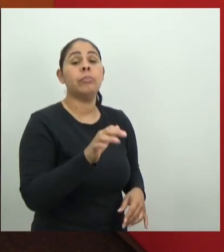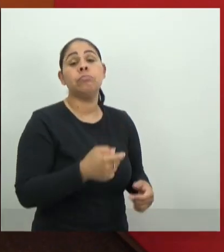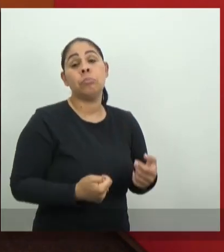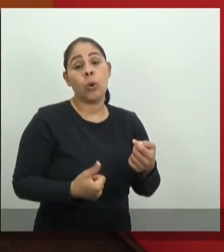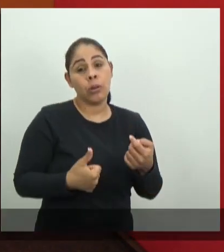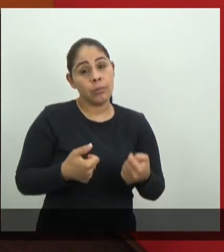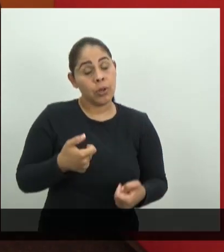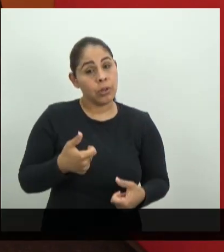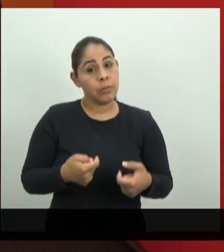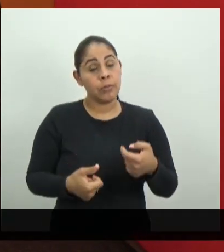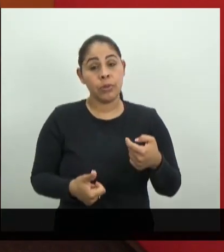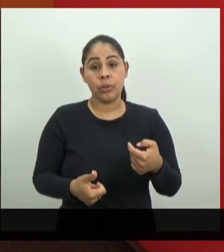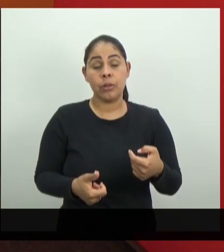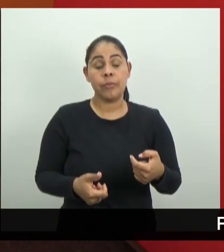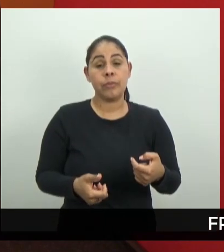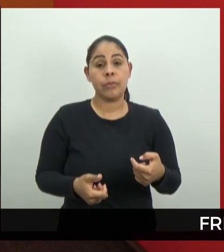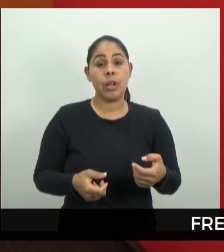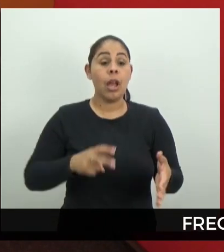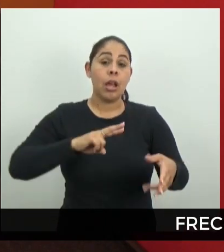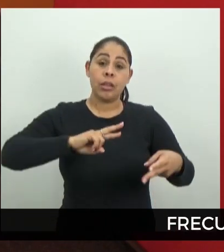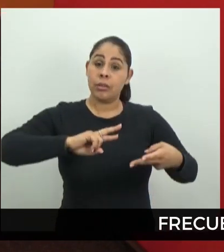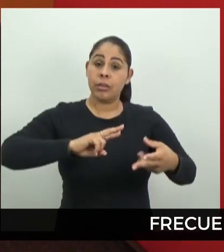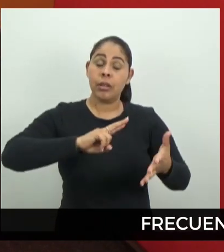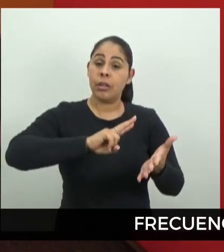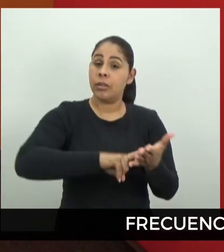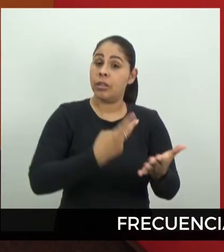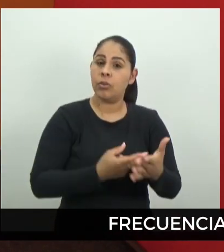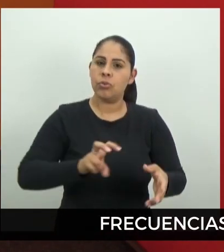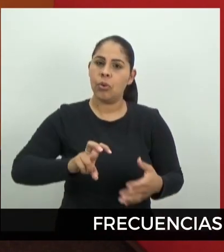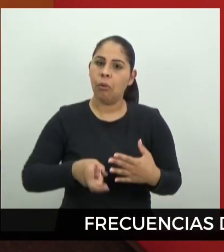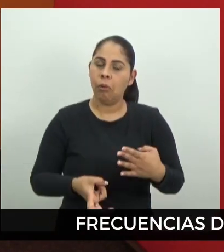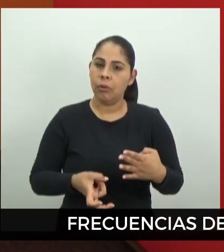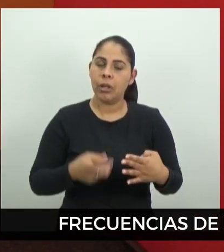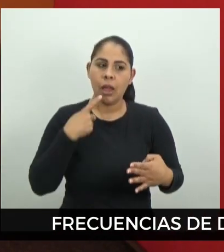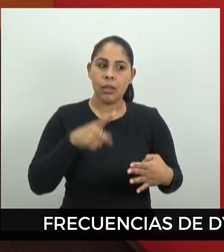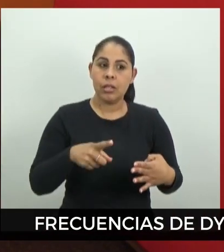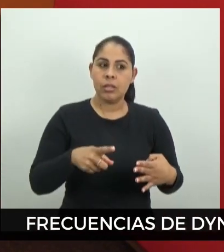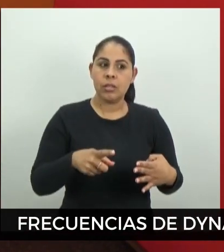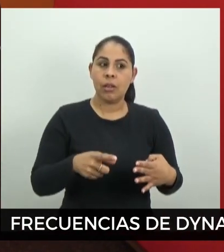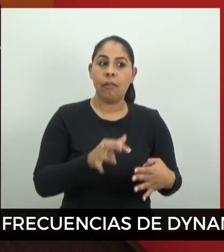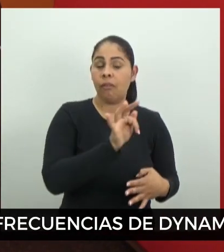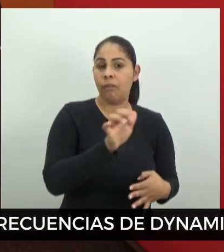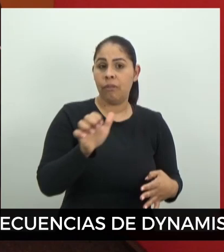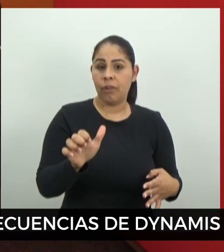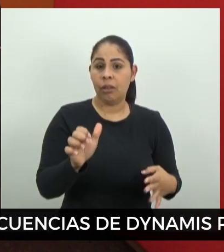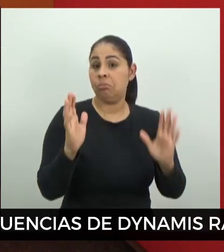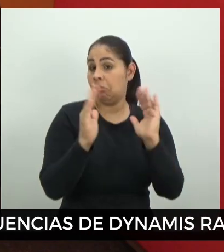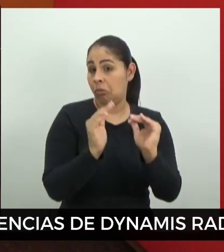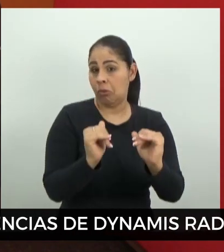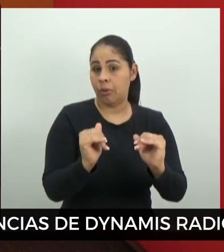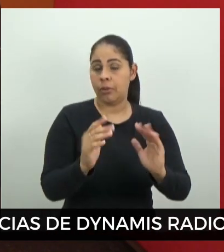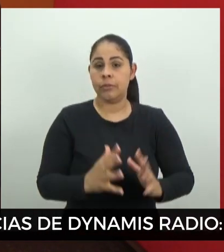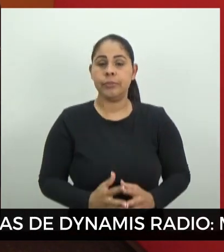dicen, porque no tenéis fe, apistía, pero la Reina Valera lo traduce muy bien por vuestra poca